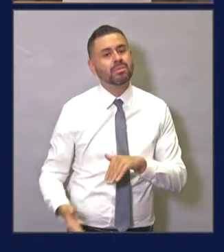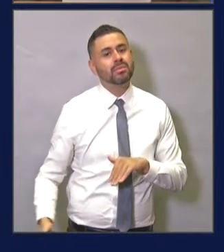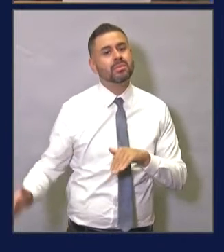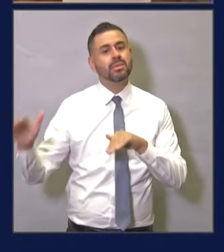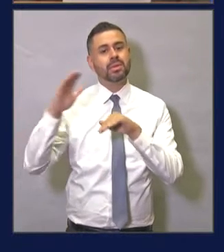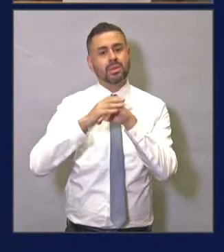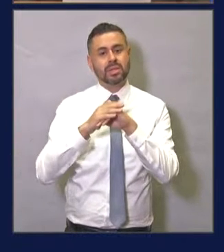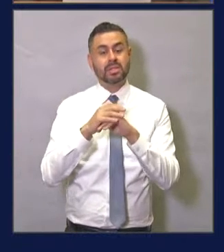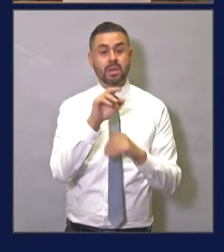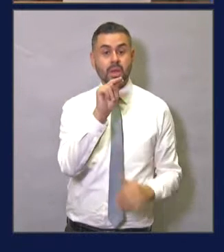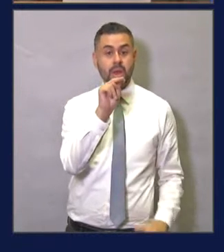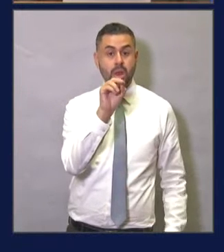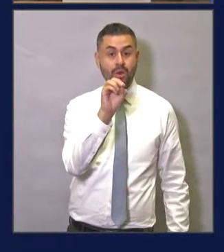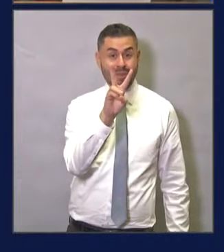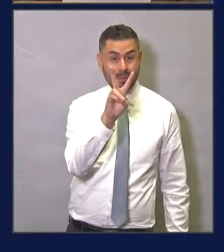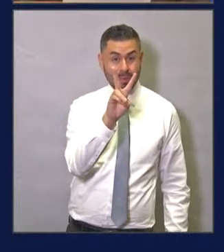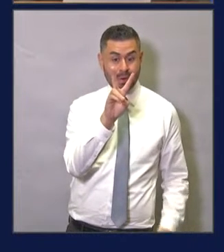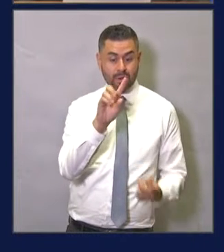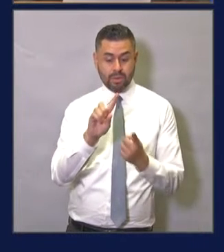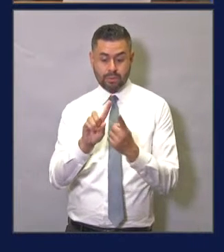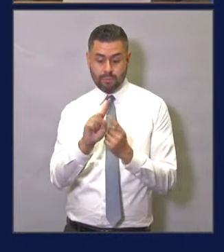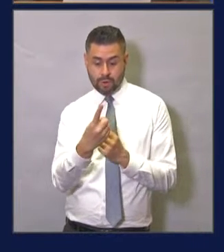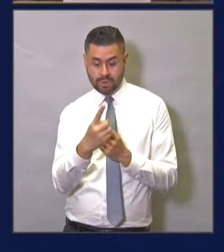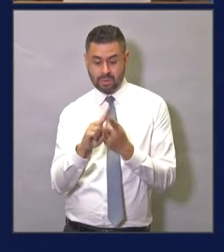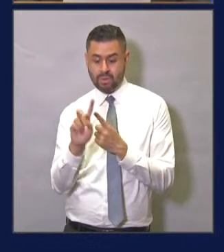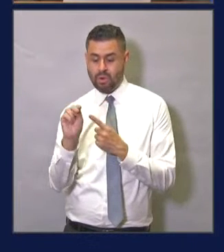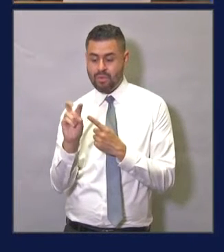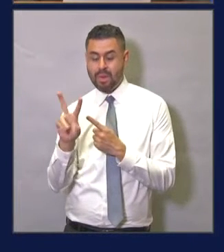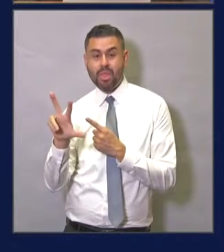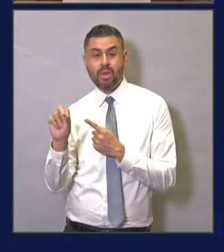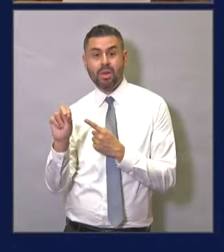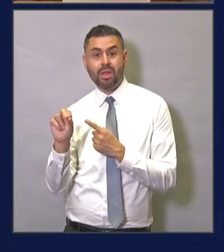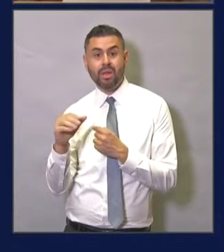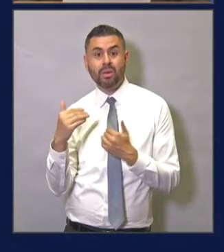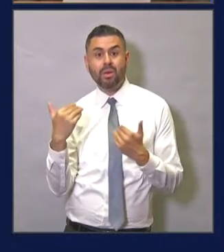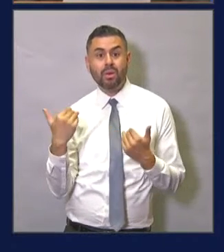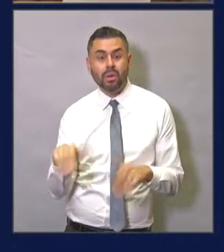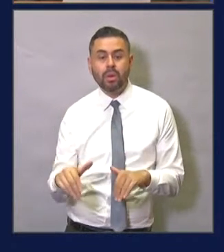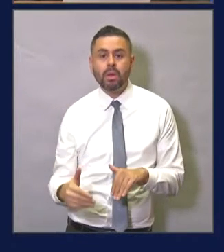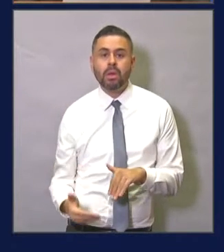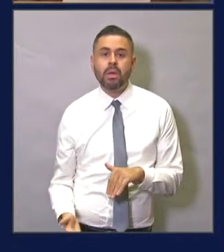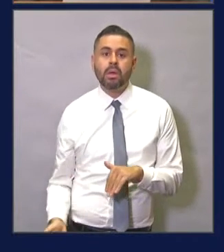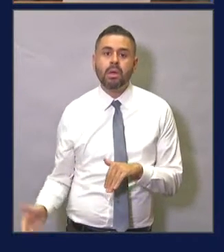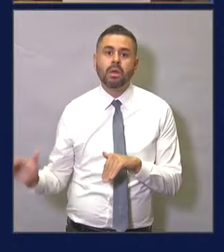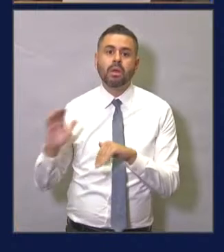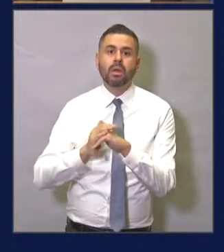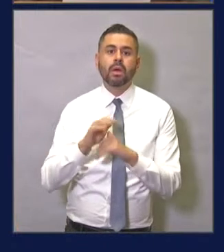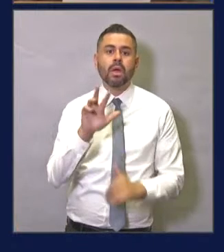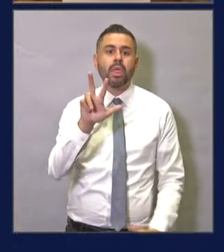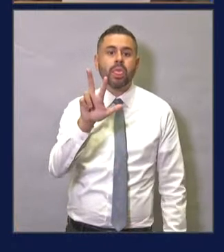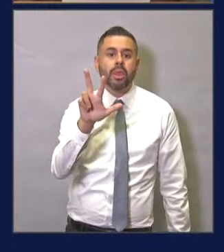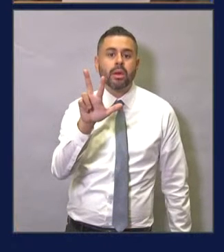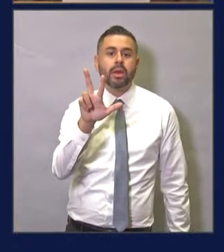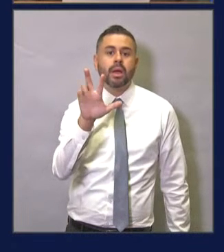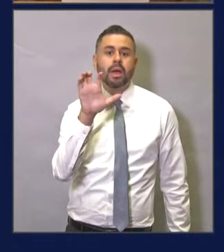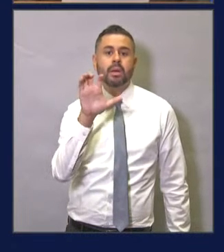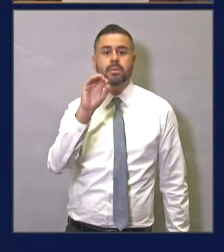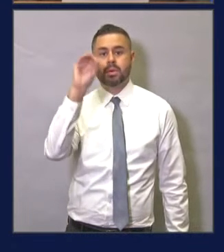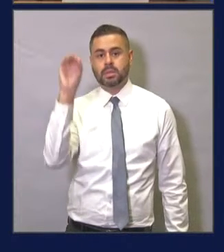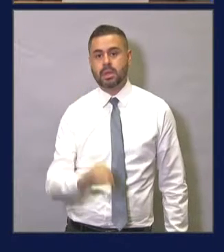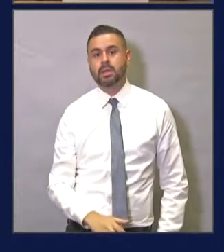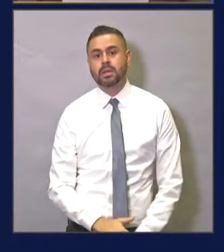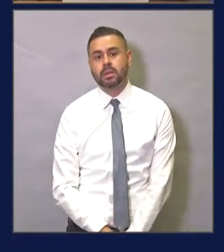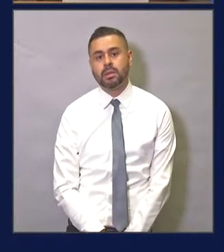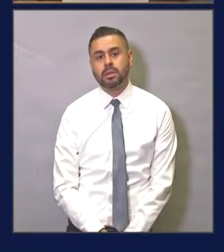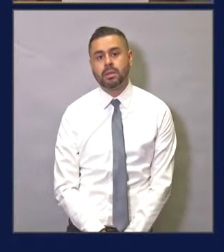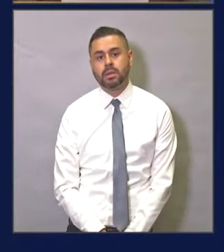de noviembre hasta el 30 de noviembre, el promedio de casos diarios aumentó en un 300%. Y en la